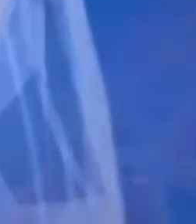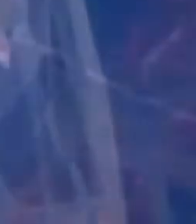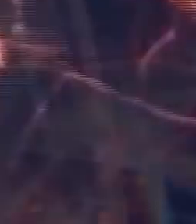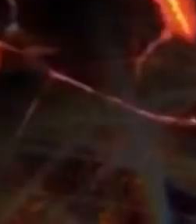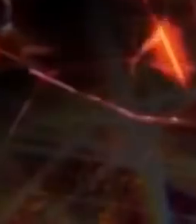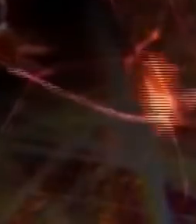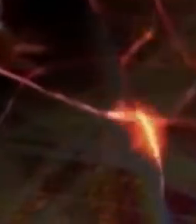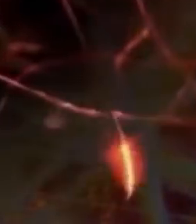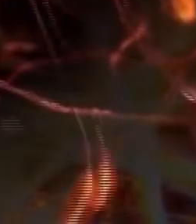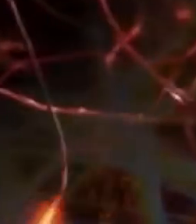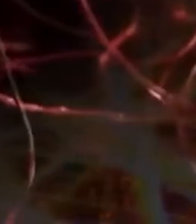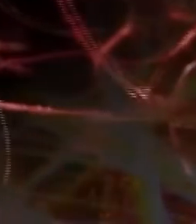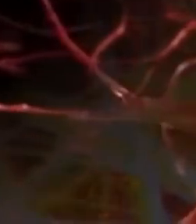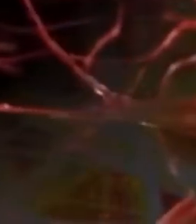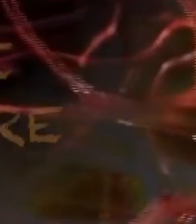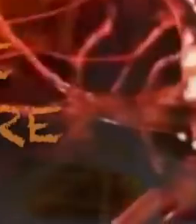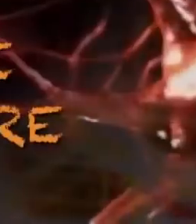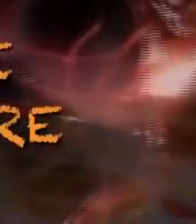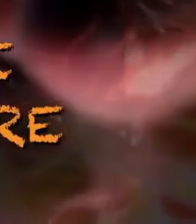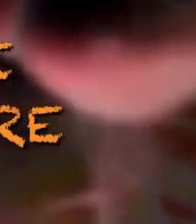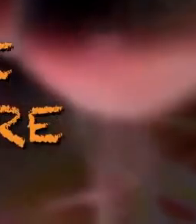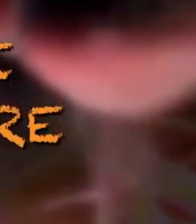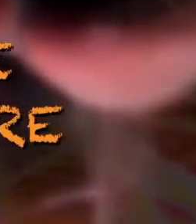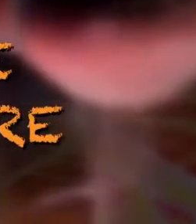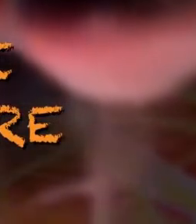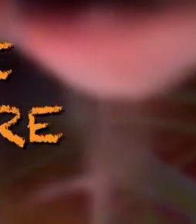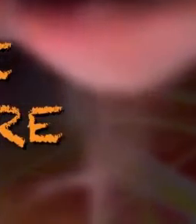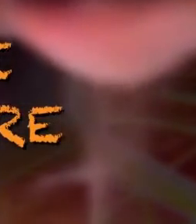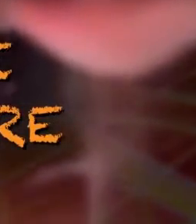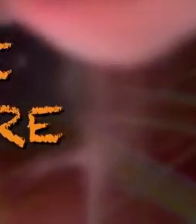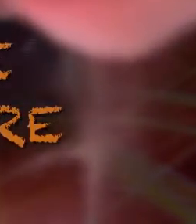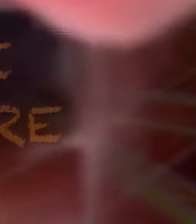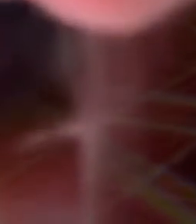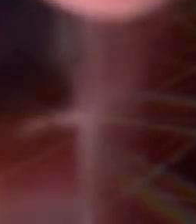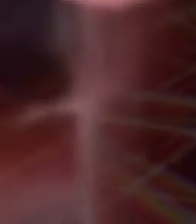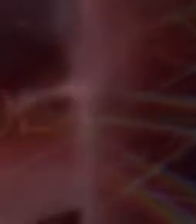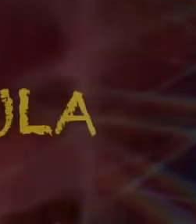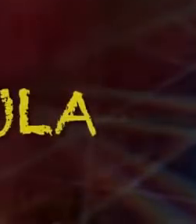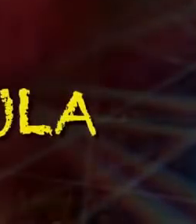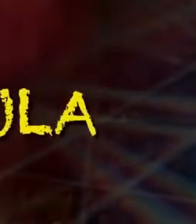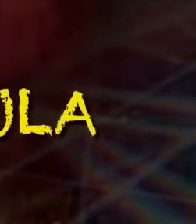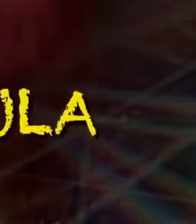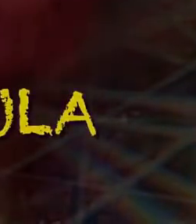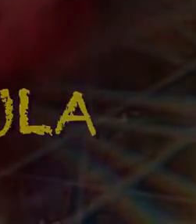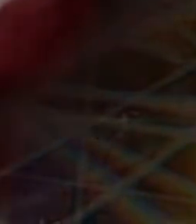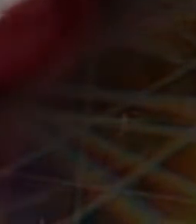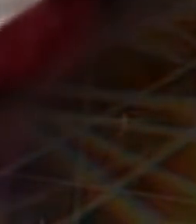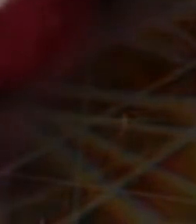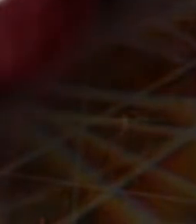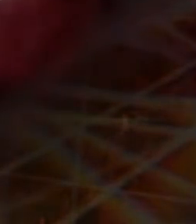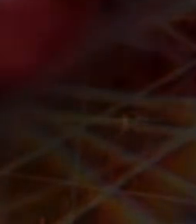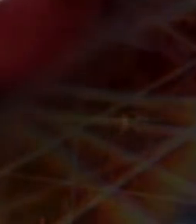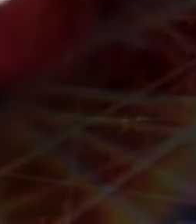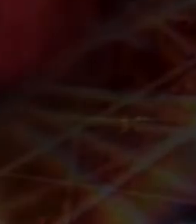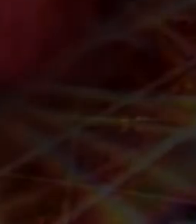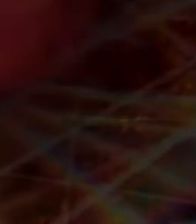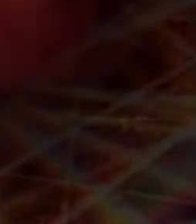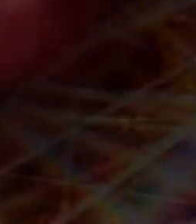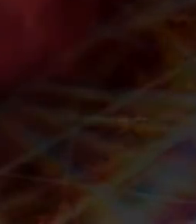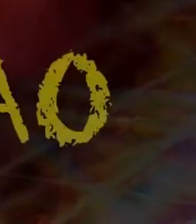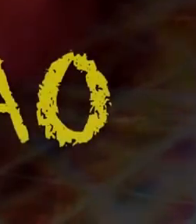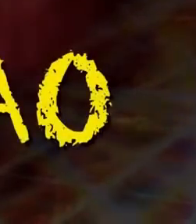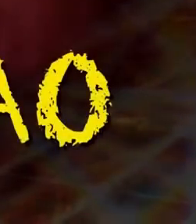migraña? Respuesta sorprendente. Se debe al exceso de histamina en la sangre, una molécula que normalmente es degradada por